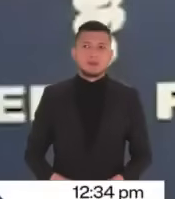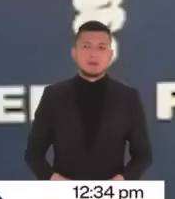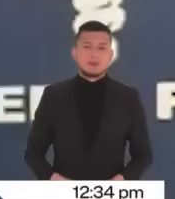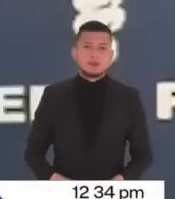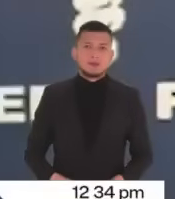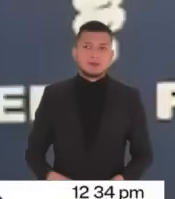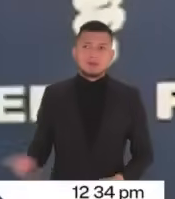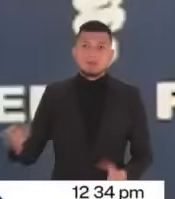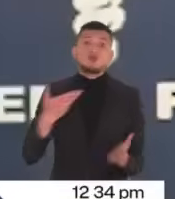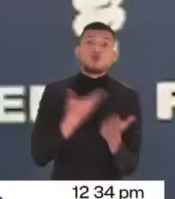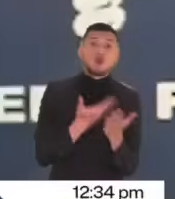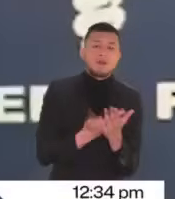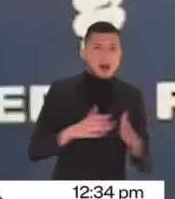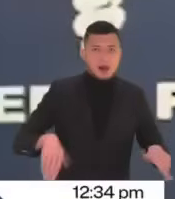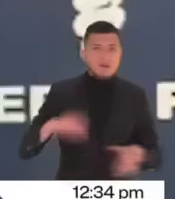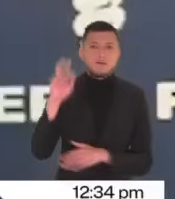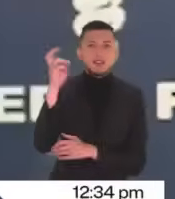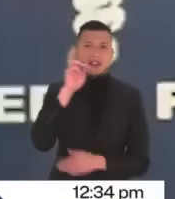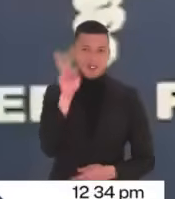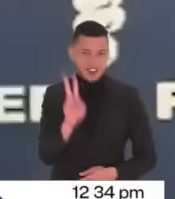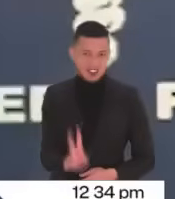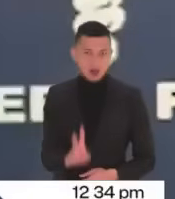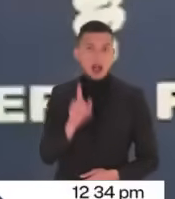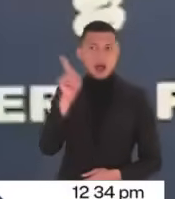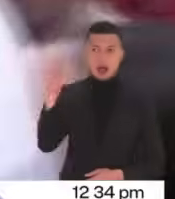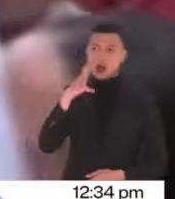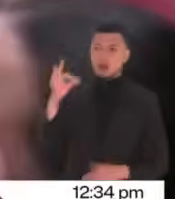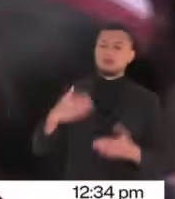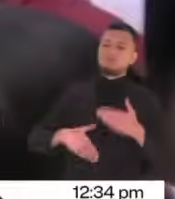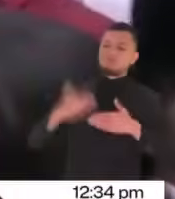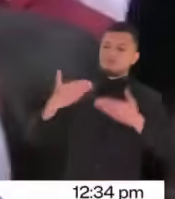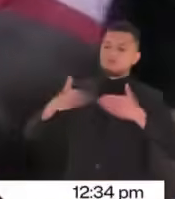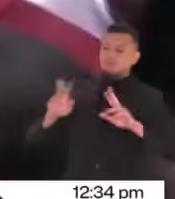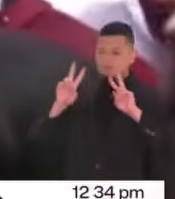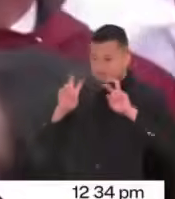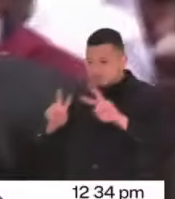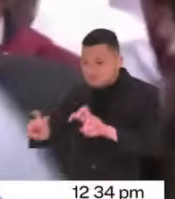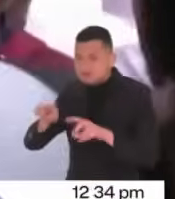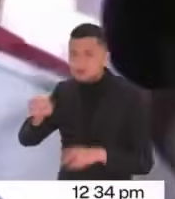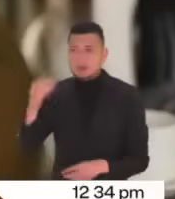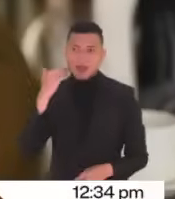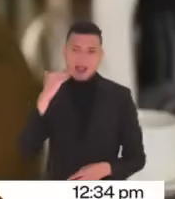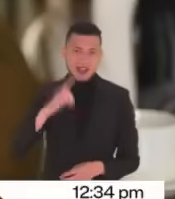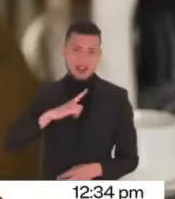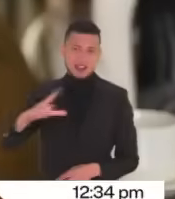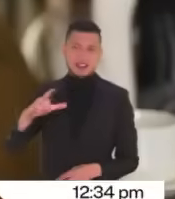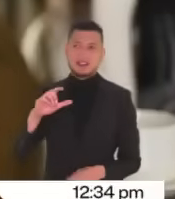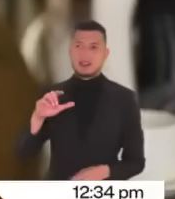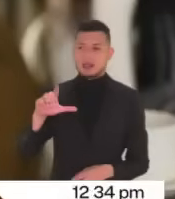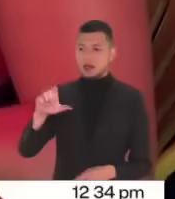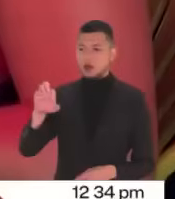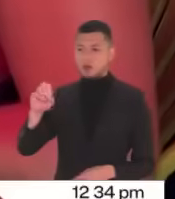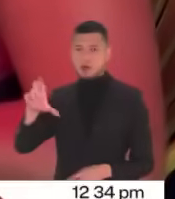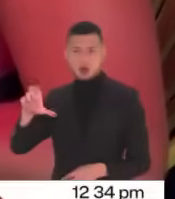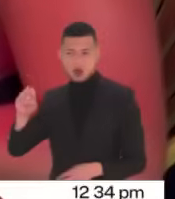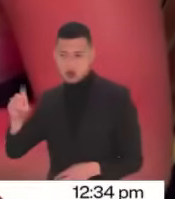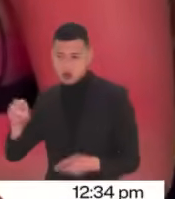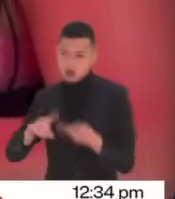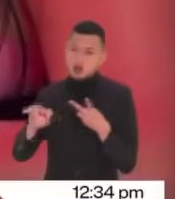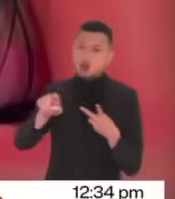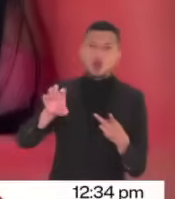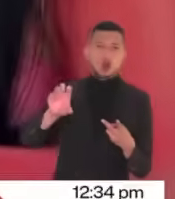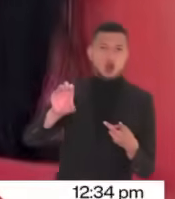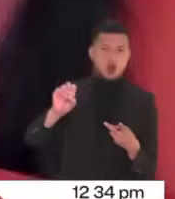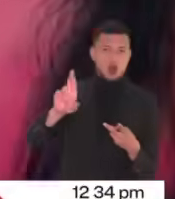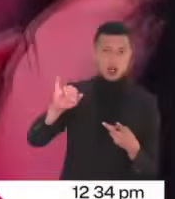Sin pruebas, el fiscal de Venezuela, Tarek William Saab, abrió una investigación contra la líder opositora María Corina Machado y Leopoldo López por un supuesto